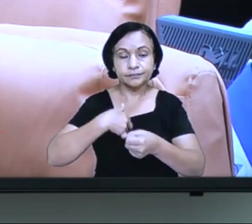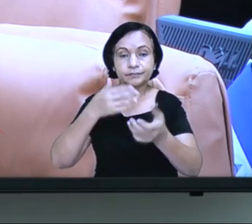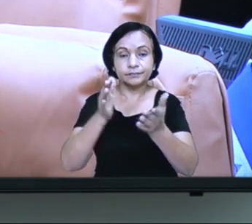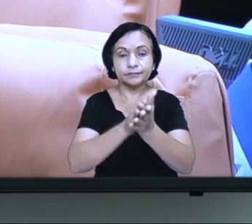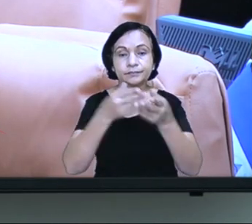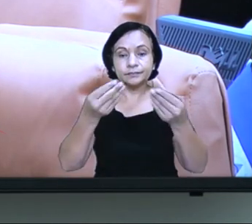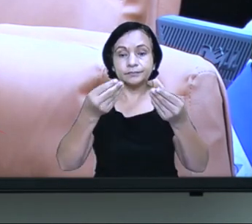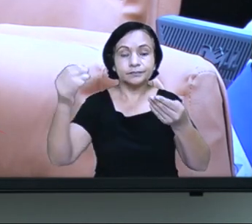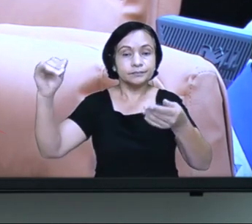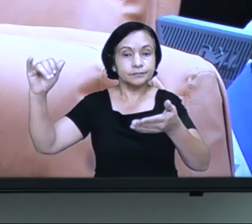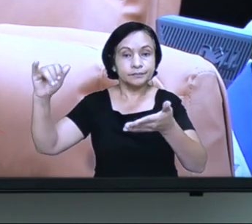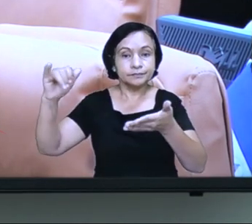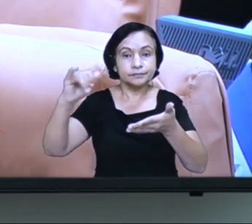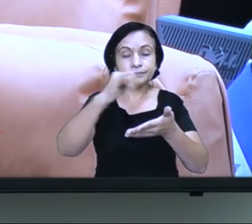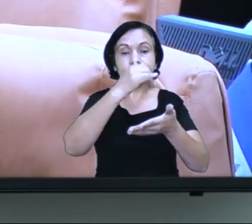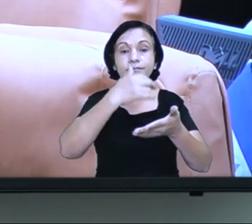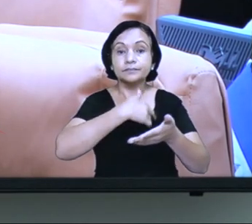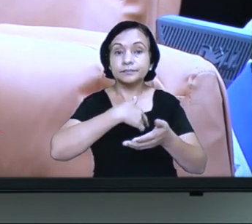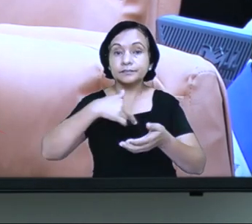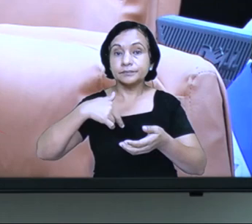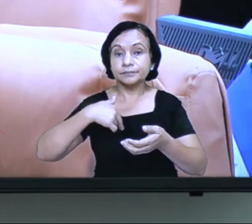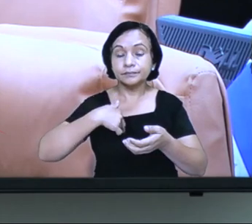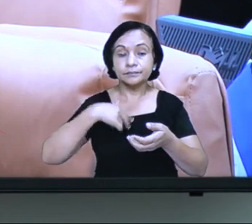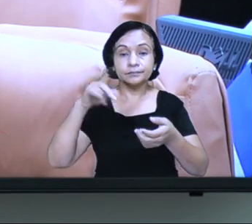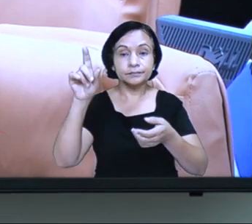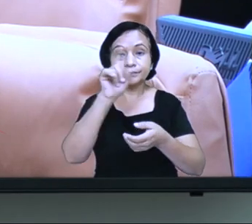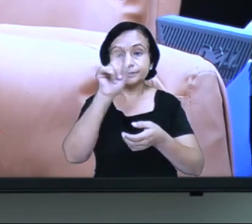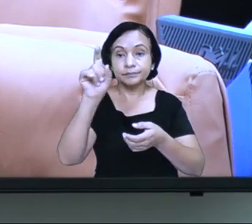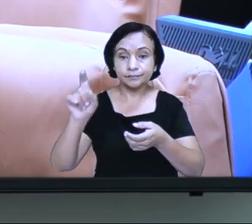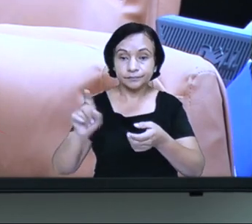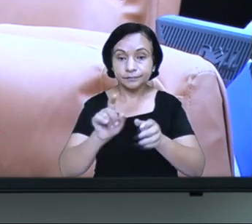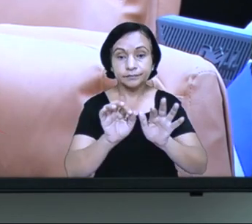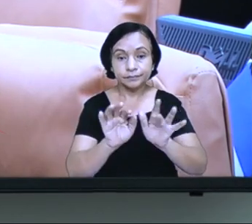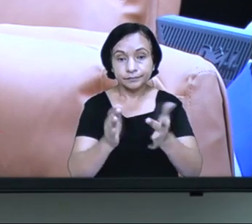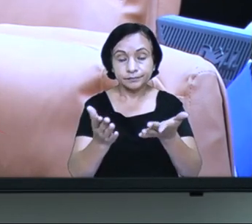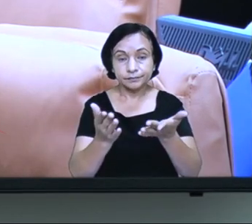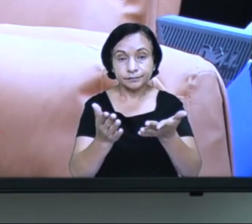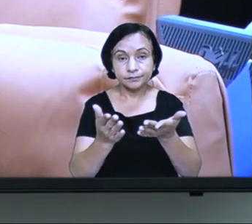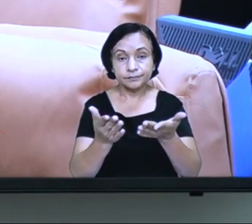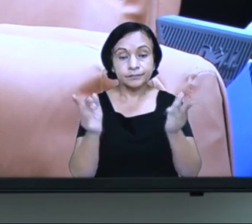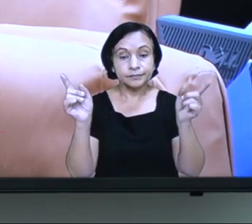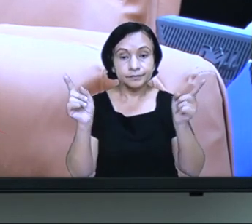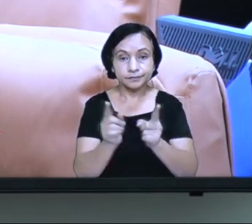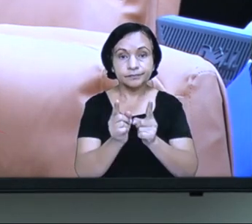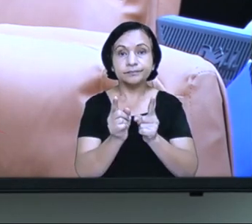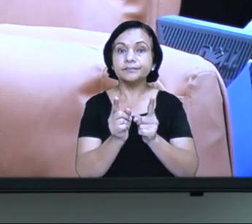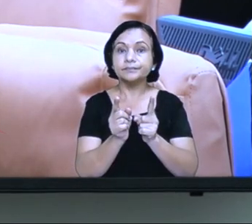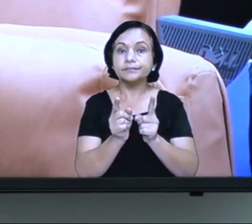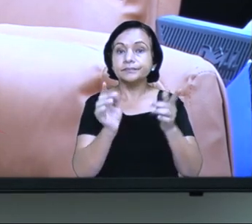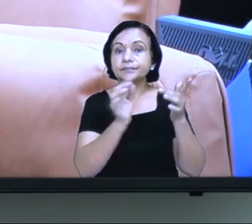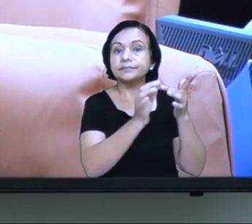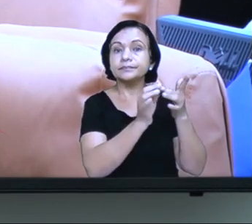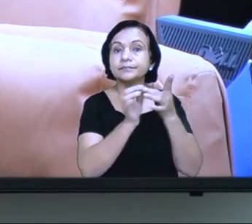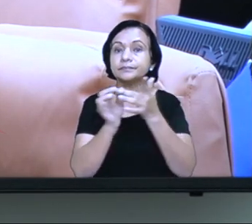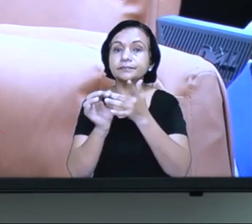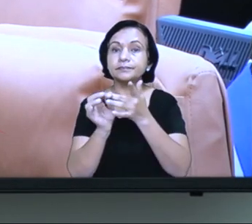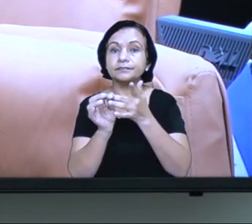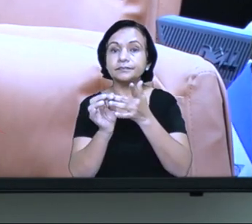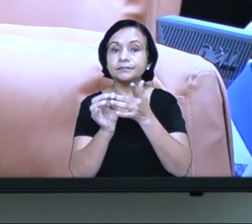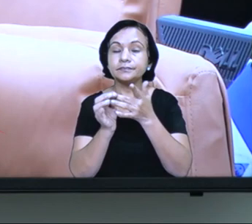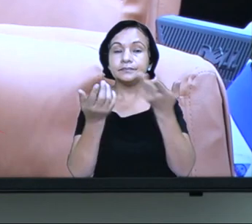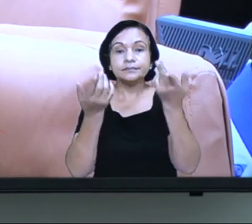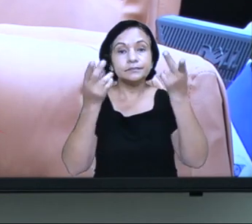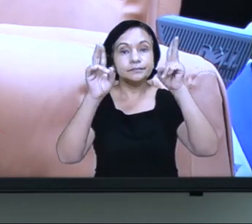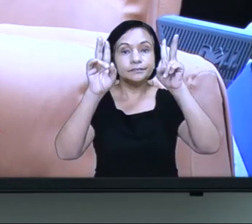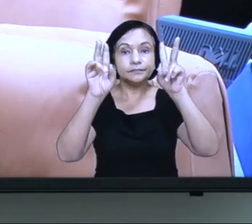documentos de transporte producidos electrónicamente y simplificados, especialmente en